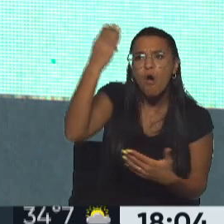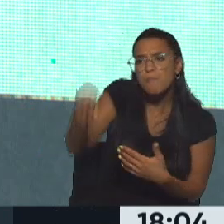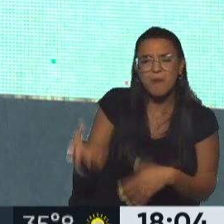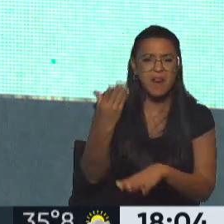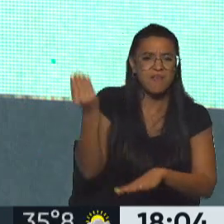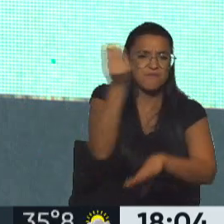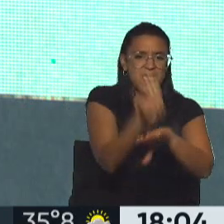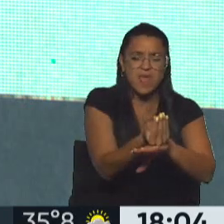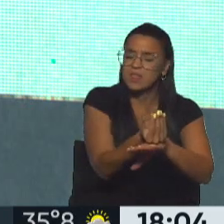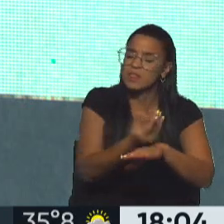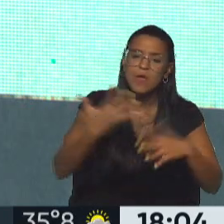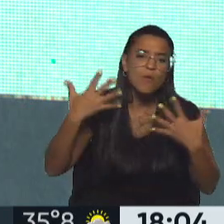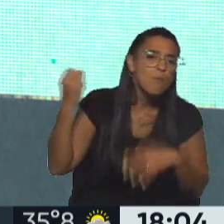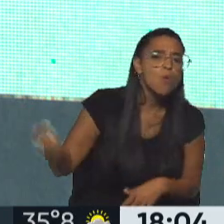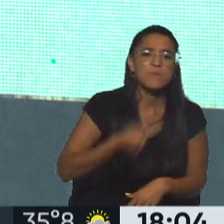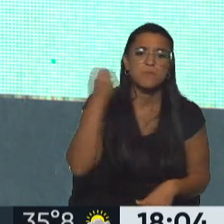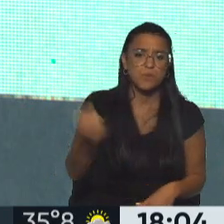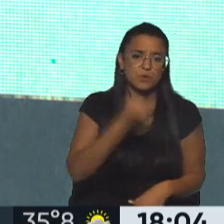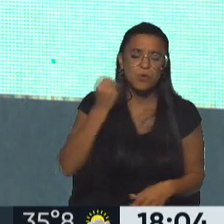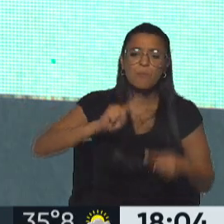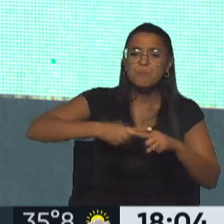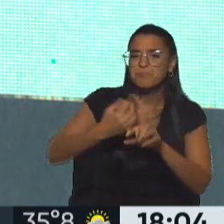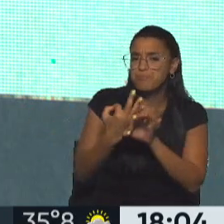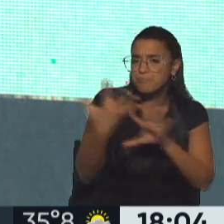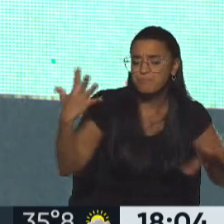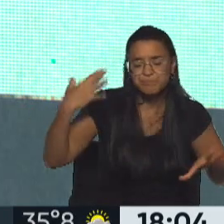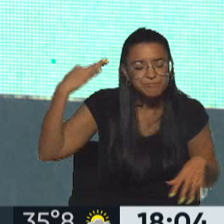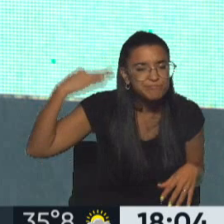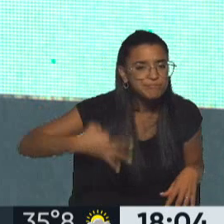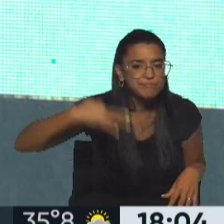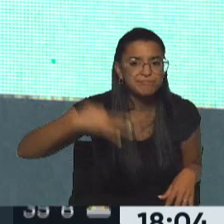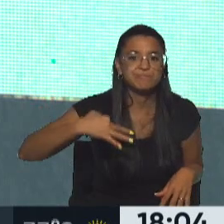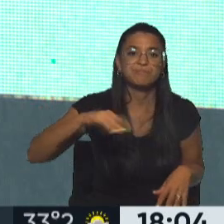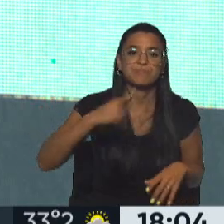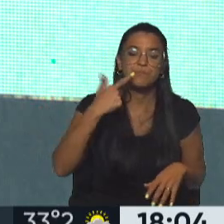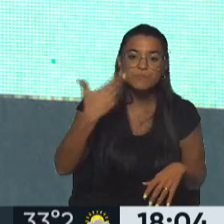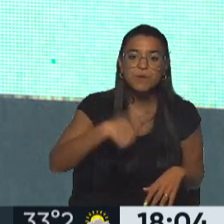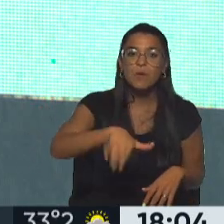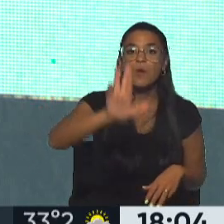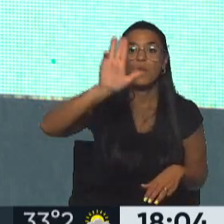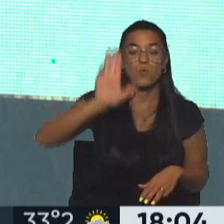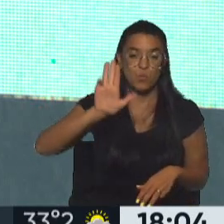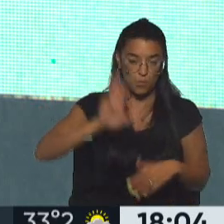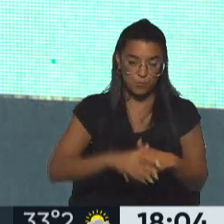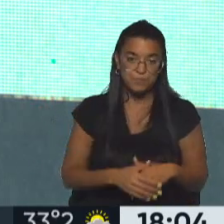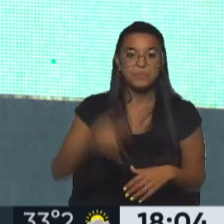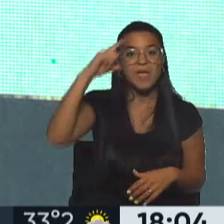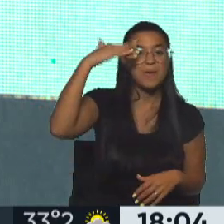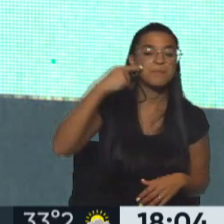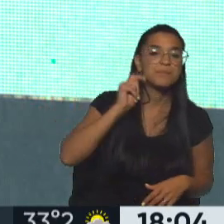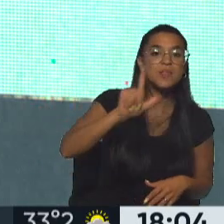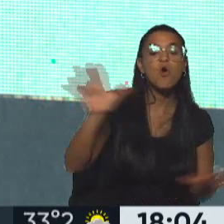referente fundamental un politólogo de excelencia muy próximo Lula da Silva Emir saber